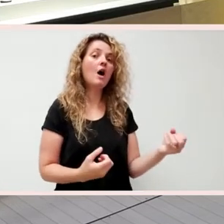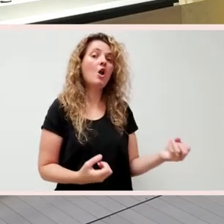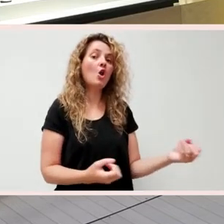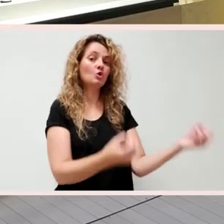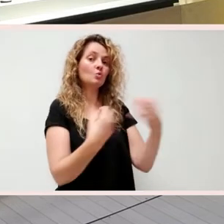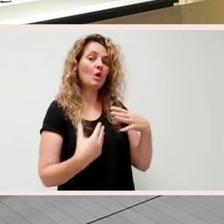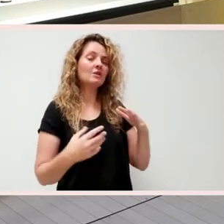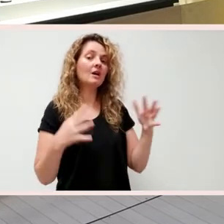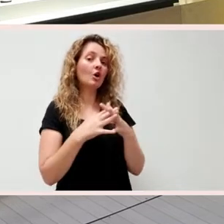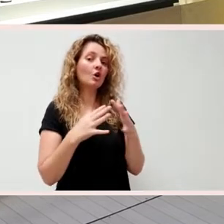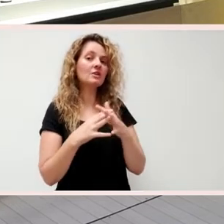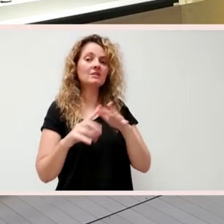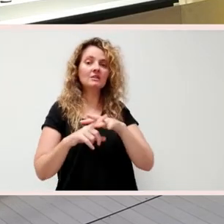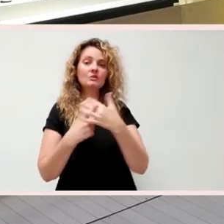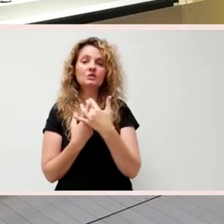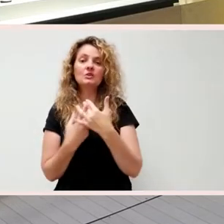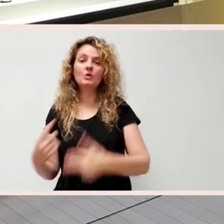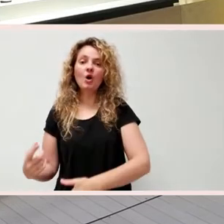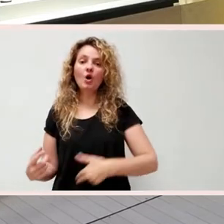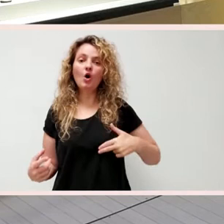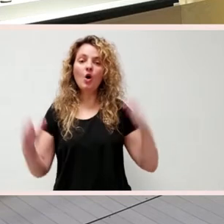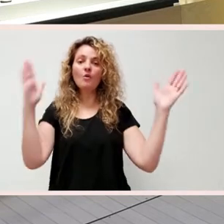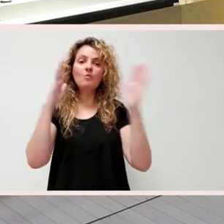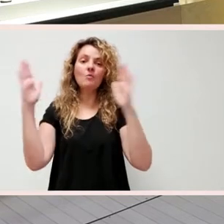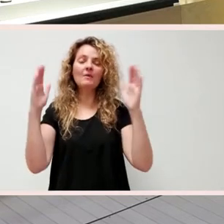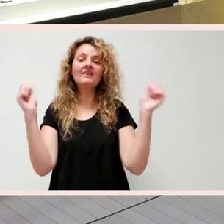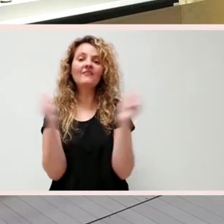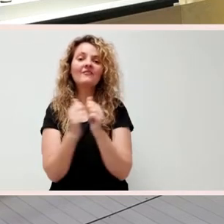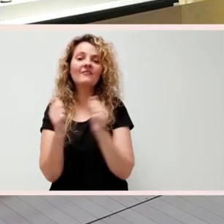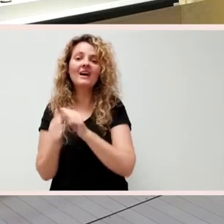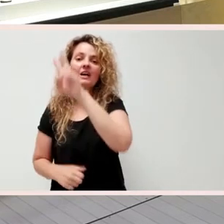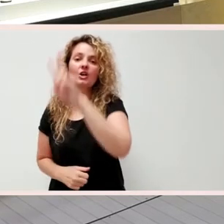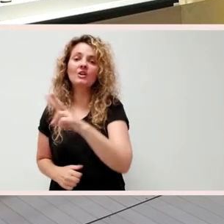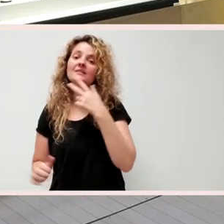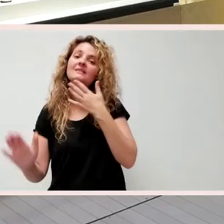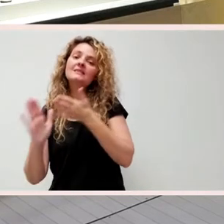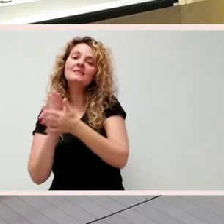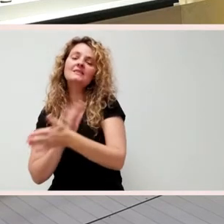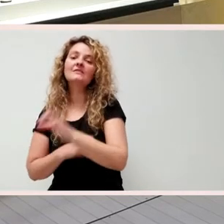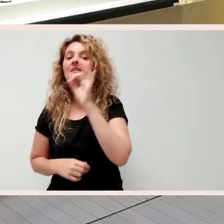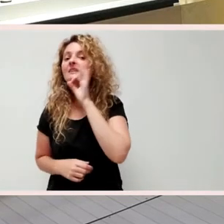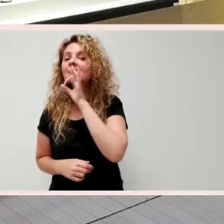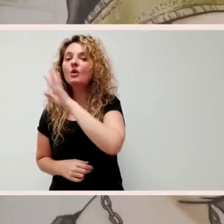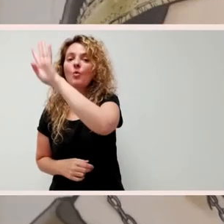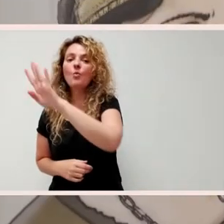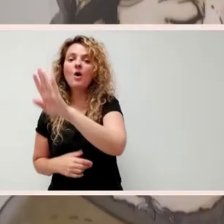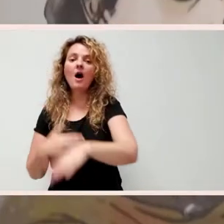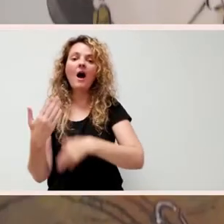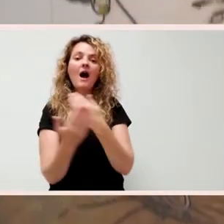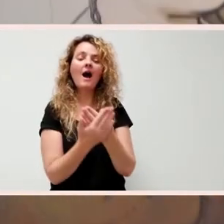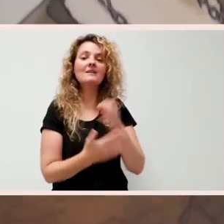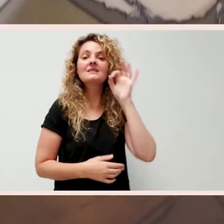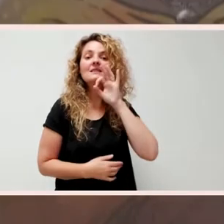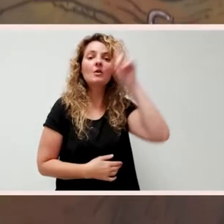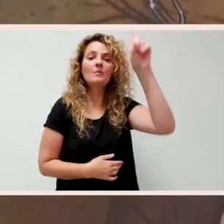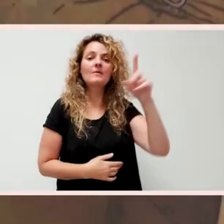iría para o momento do ferro dous, é dicir, do século IV, antes da nosa era, ata o século I da nosa propia